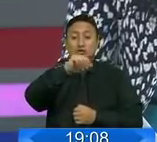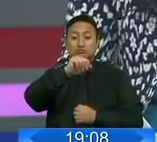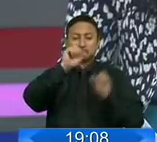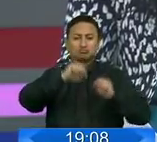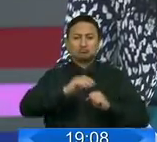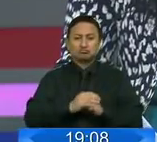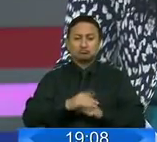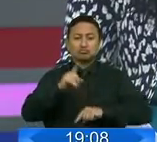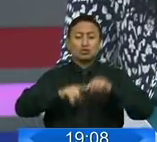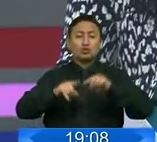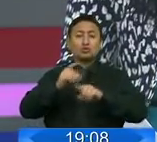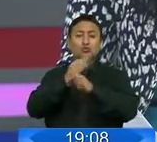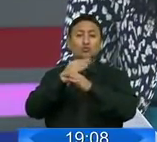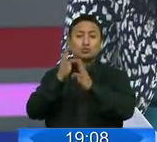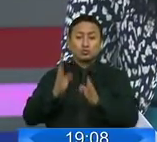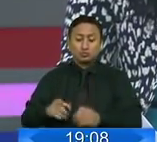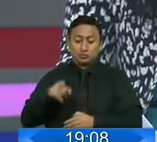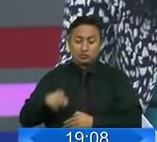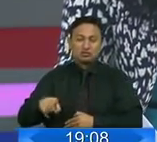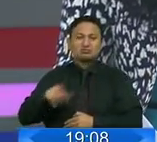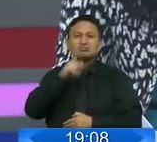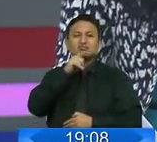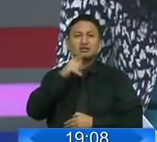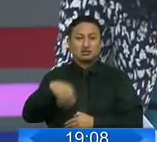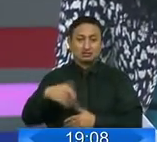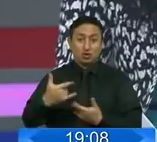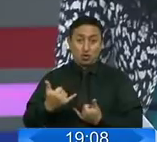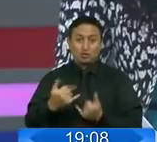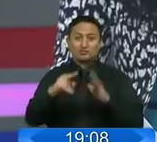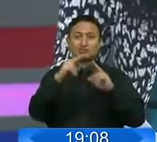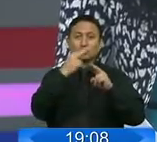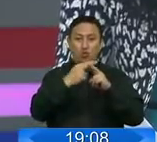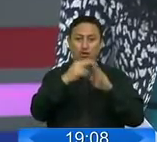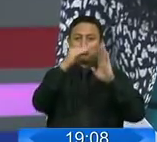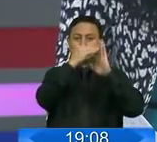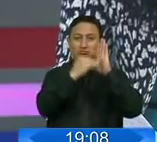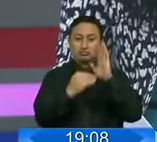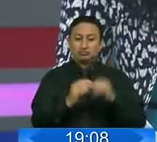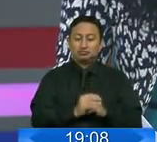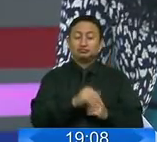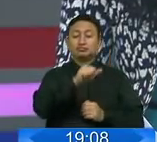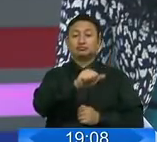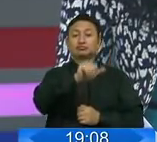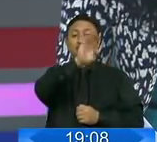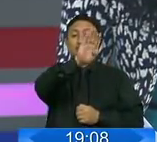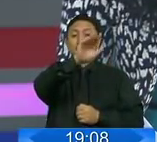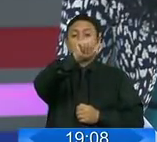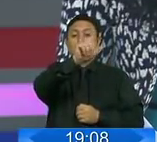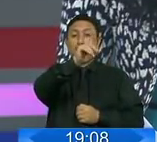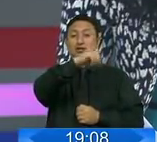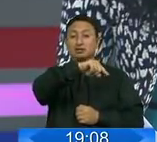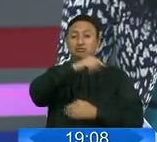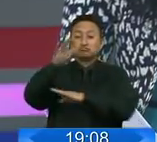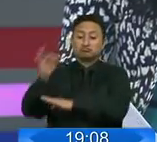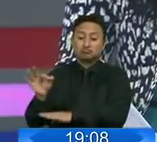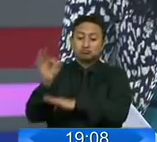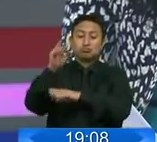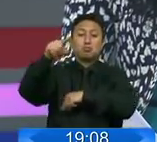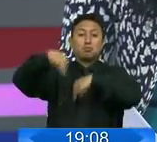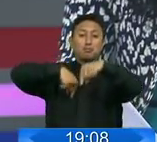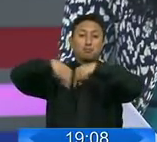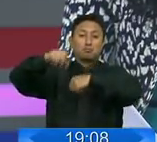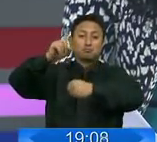que le acompañarán en su periodo ante la municipalidad. Guillermo Abad estará al frente de la vialidad en el